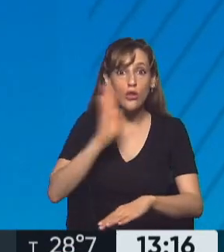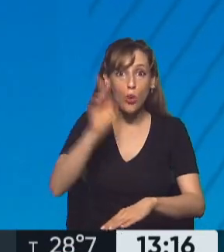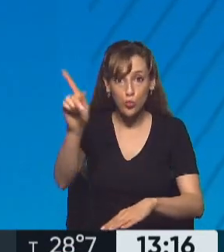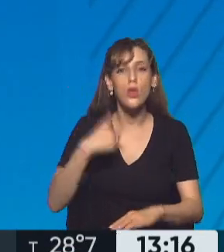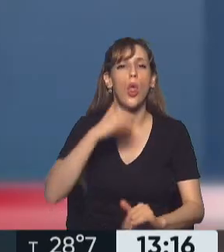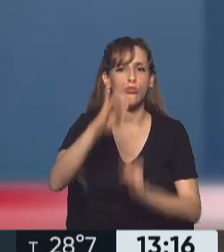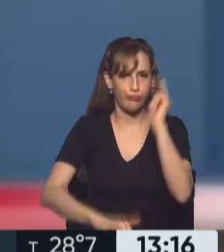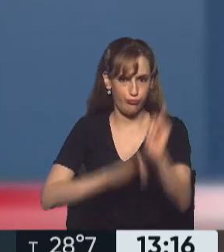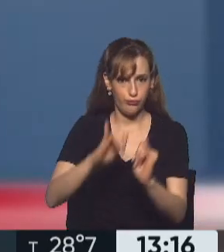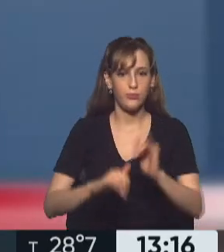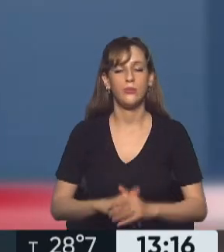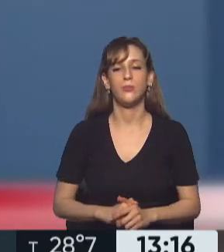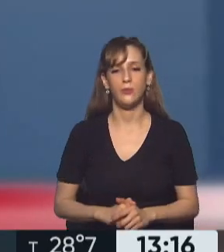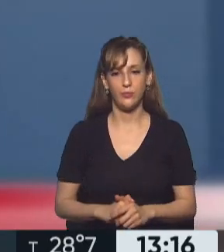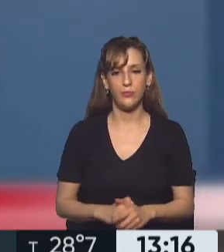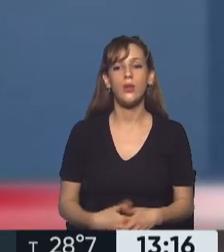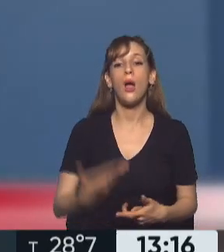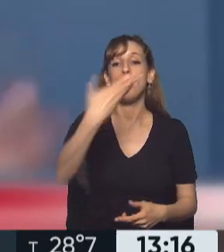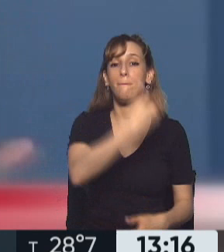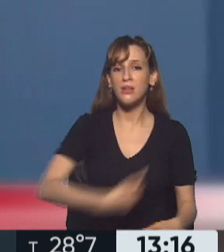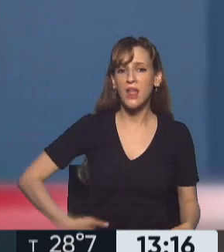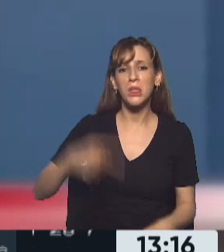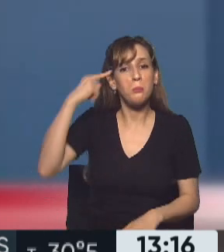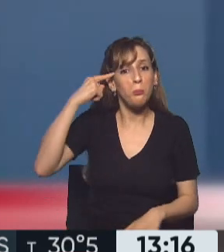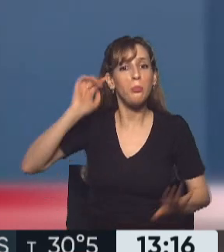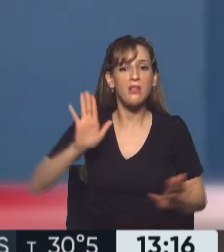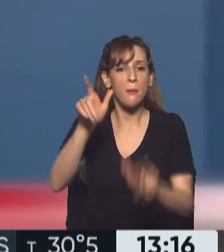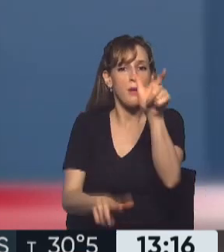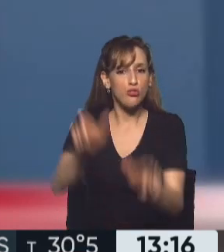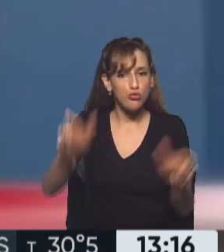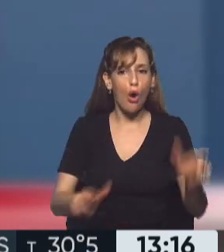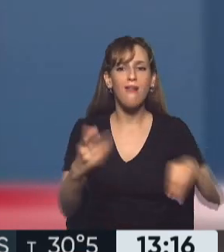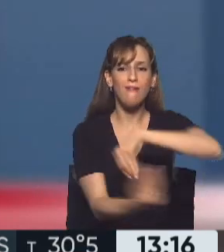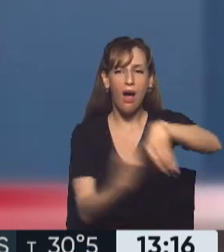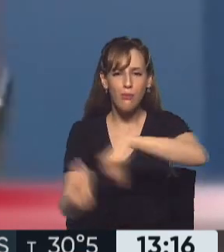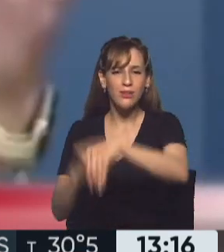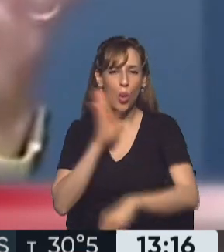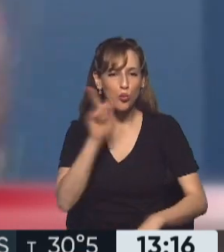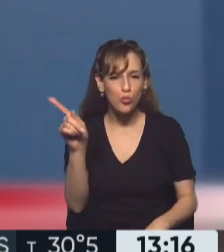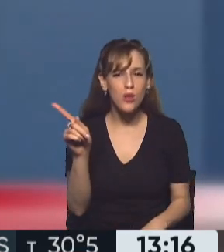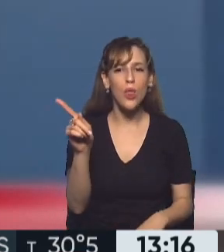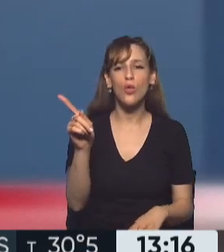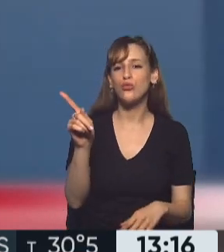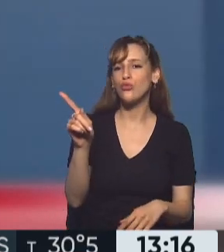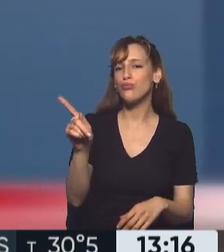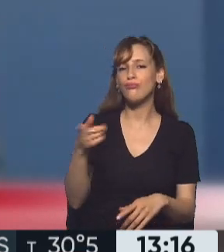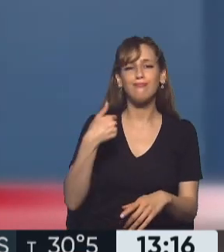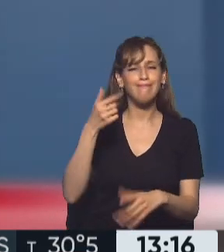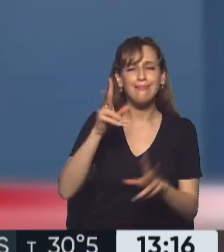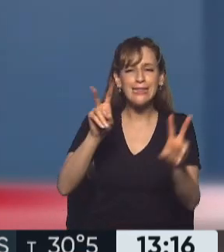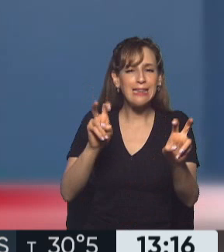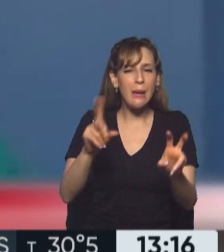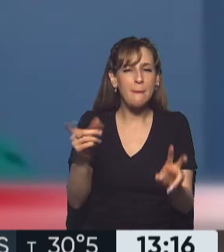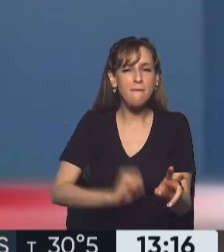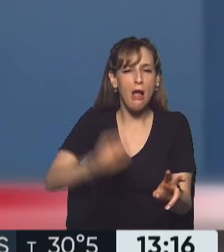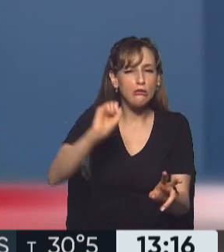particular. The president thinks the way people across the country, American families, digest inflation is by price